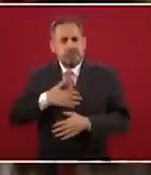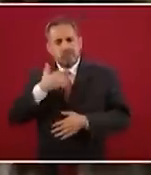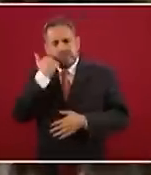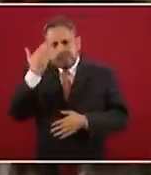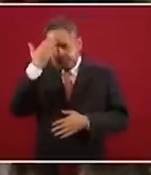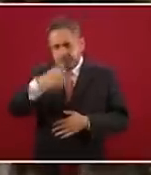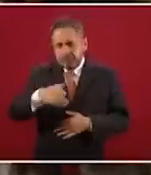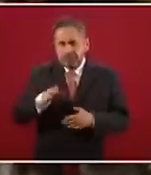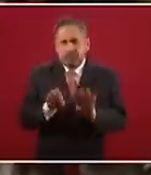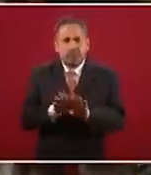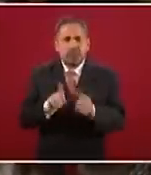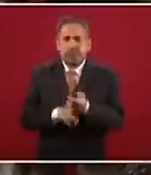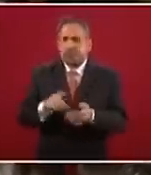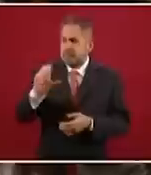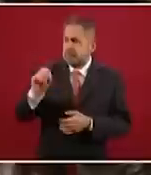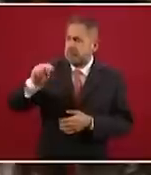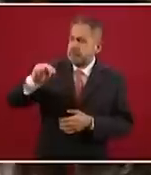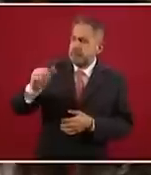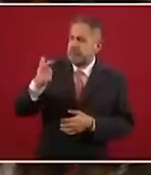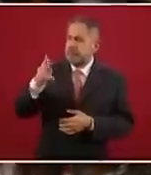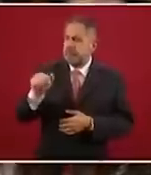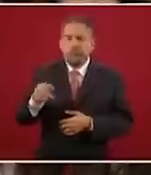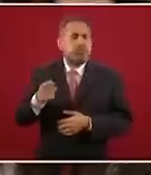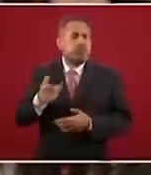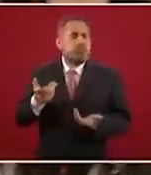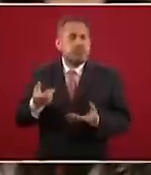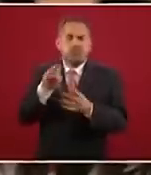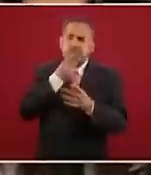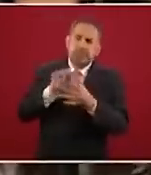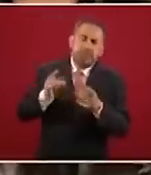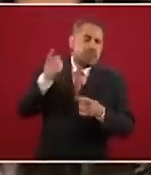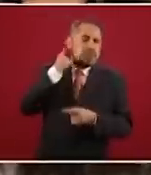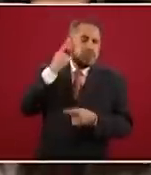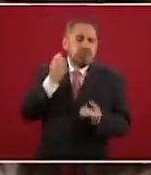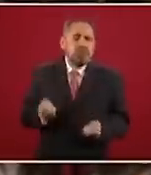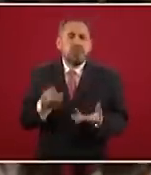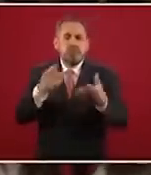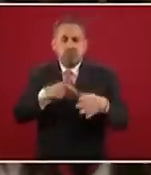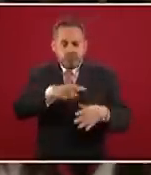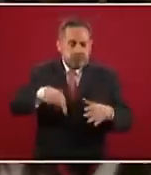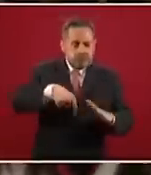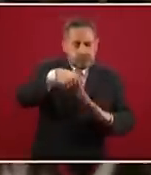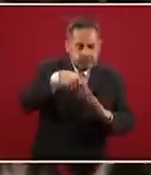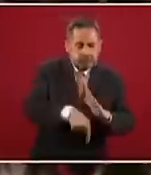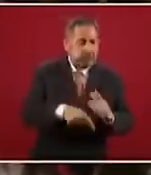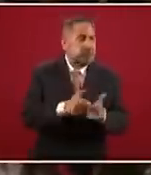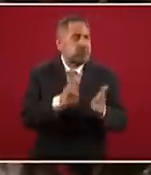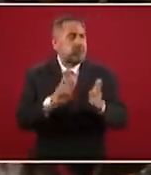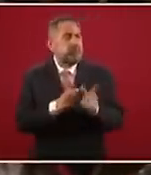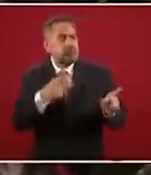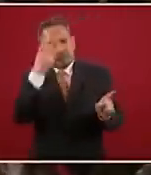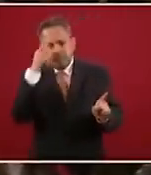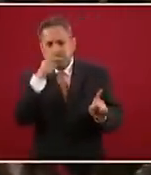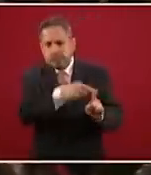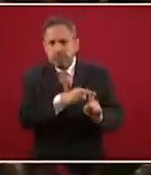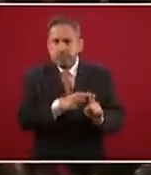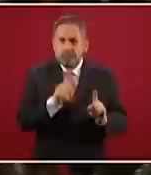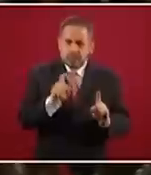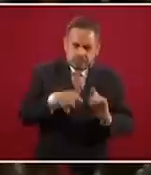por parte de la Conagua, porque nomás oímos como si fuera un mito de cuántos pozos utiliza el Grupo México para la